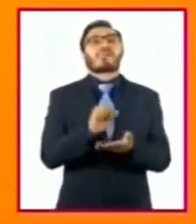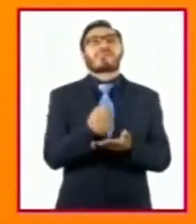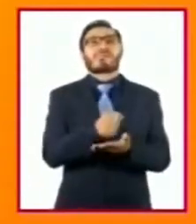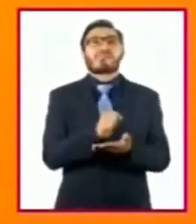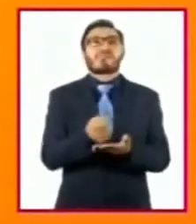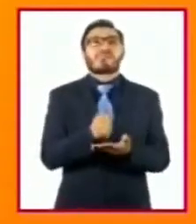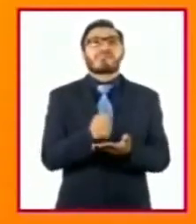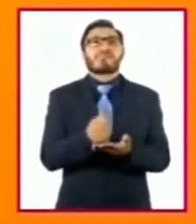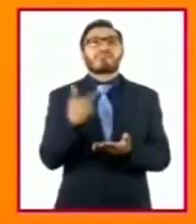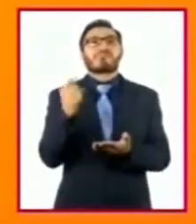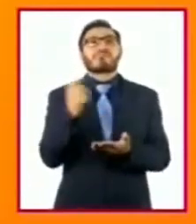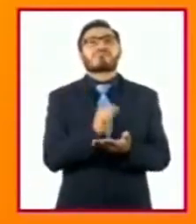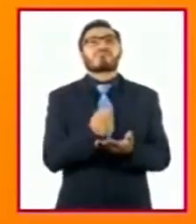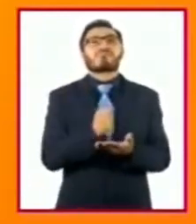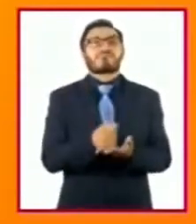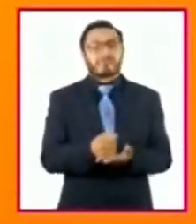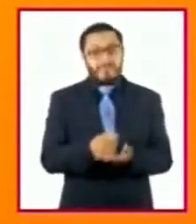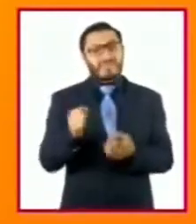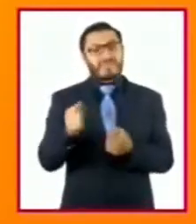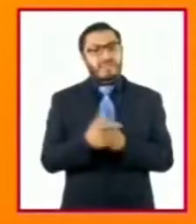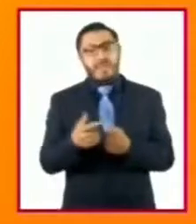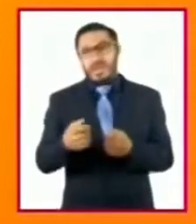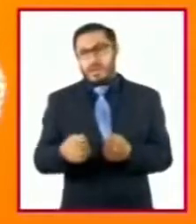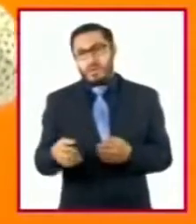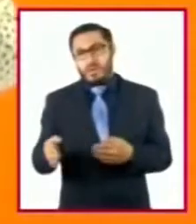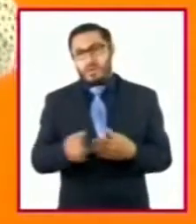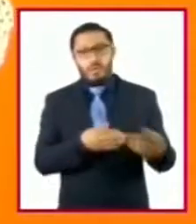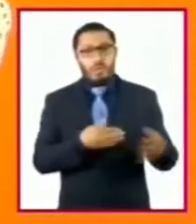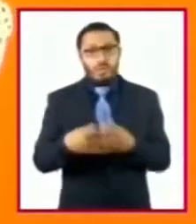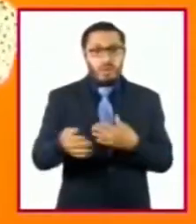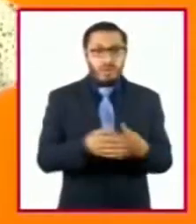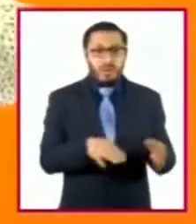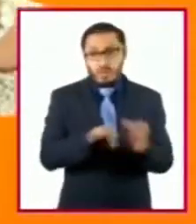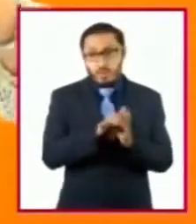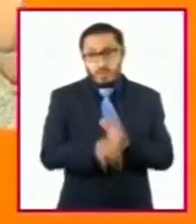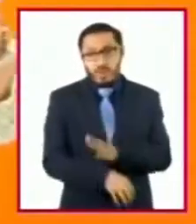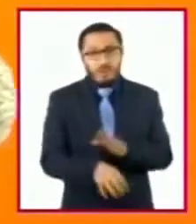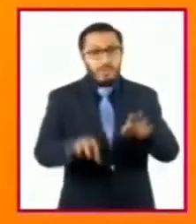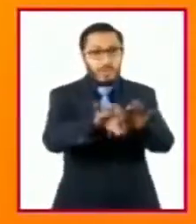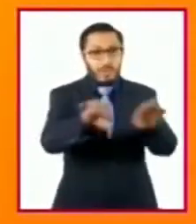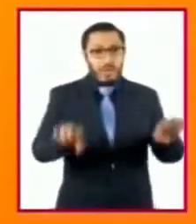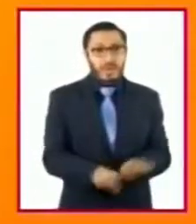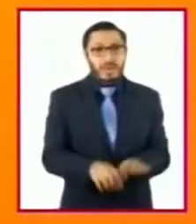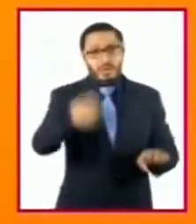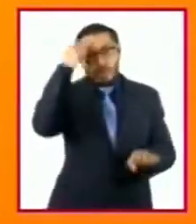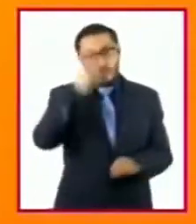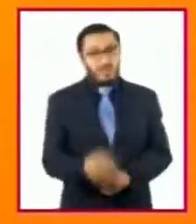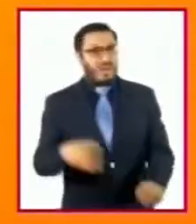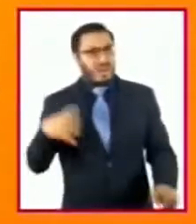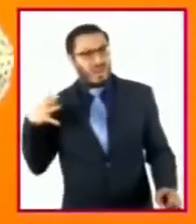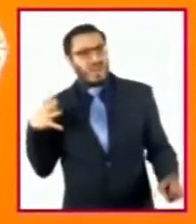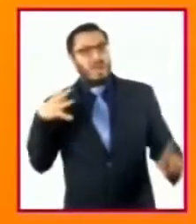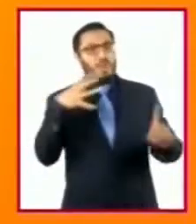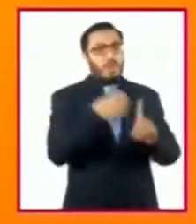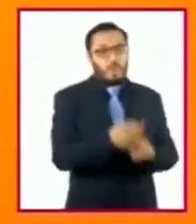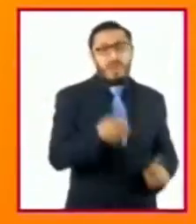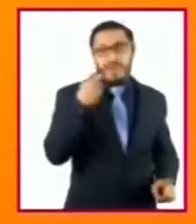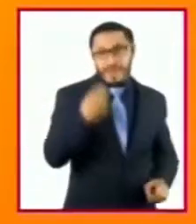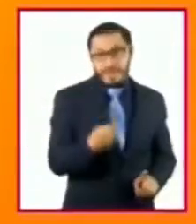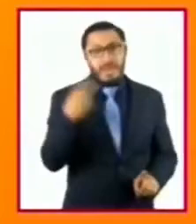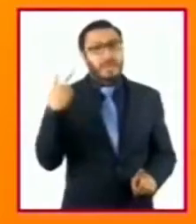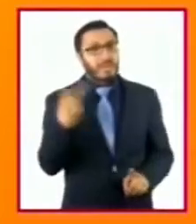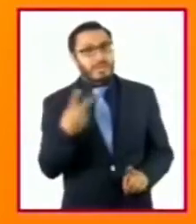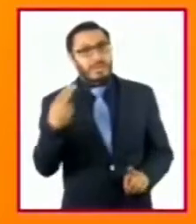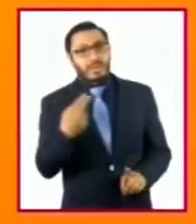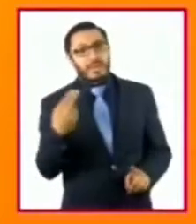que está muy de moda, ¿no? En donde se necesita formar un equipo para llegar al resultado, ¿no? Se necesita hacer